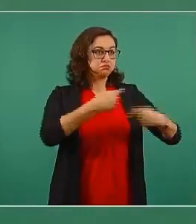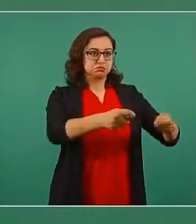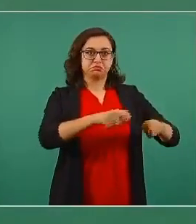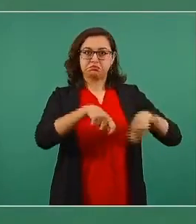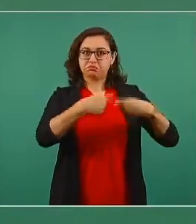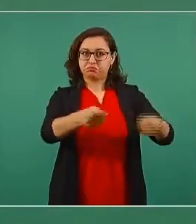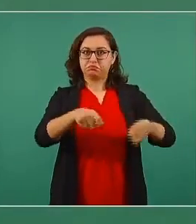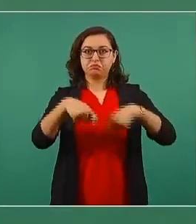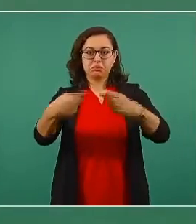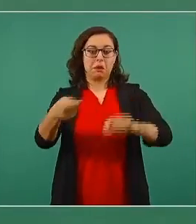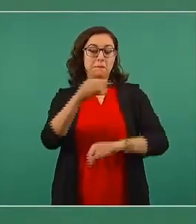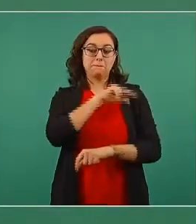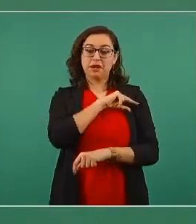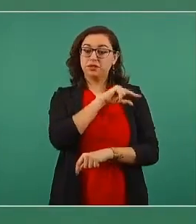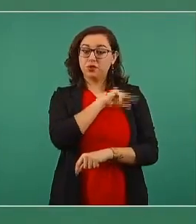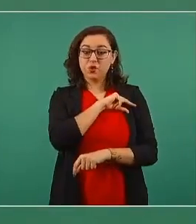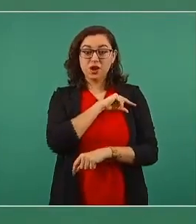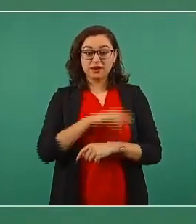Nada más